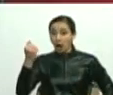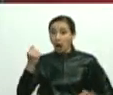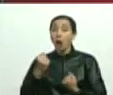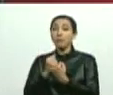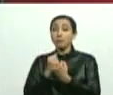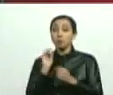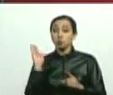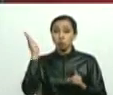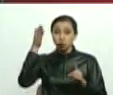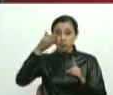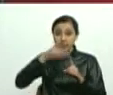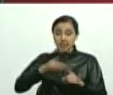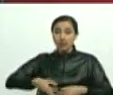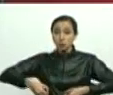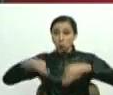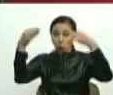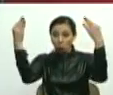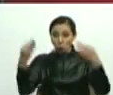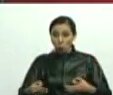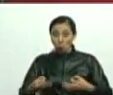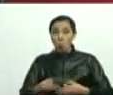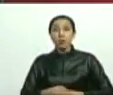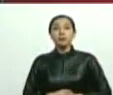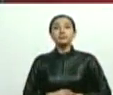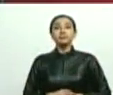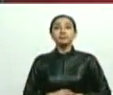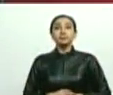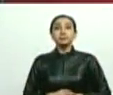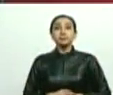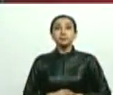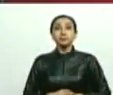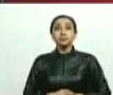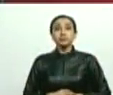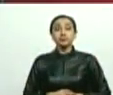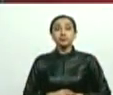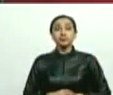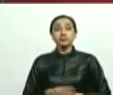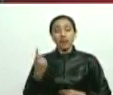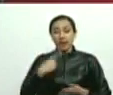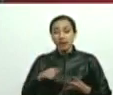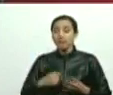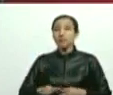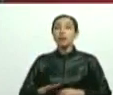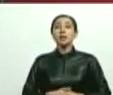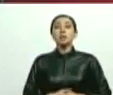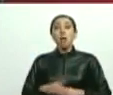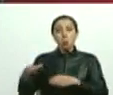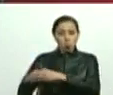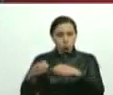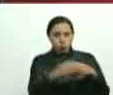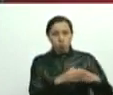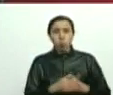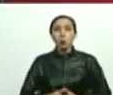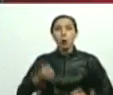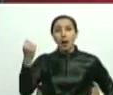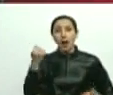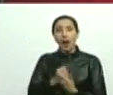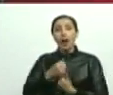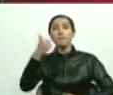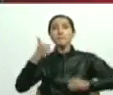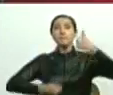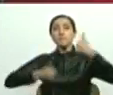directo, automático, activo y sin zancadilla de todos los precandidatos y precandidatas que